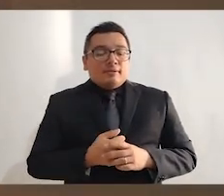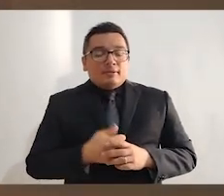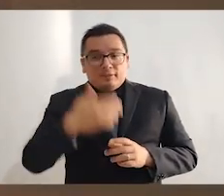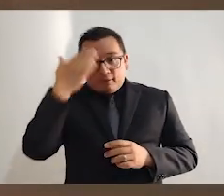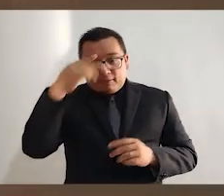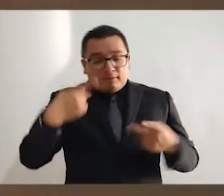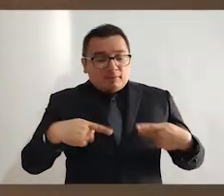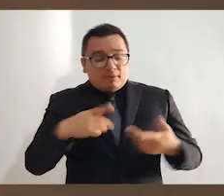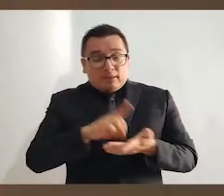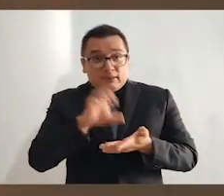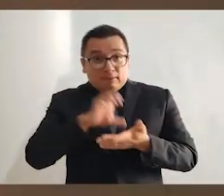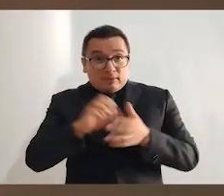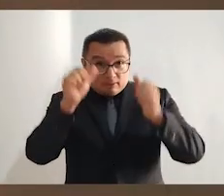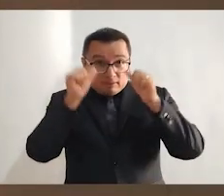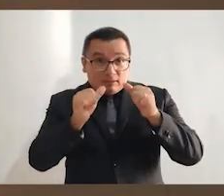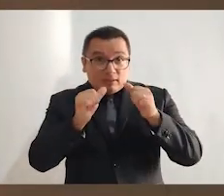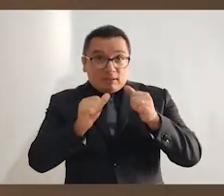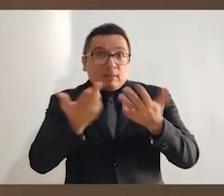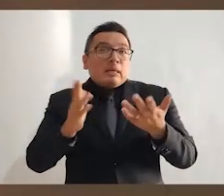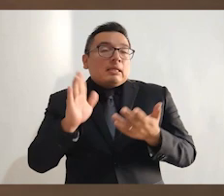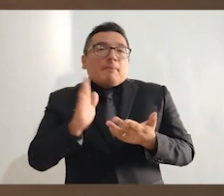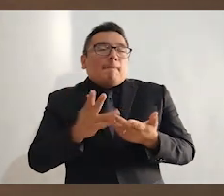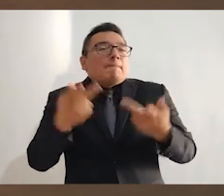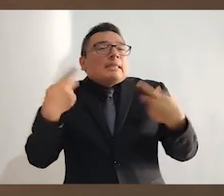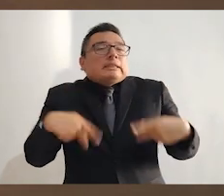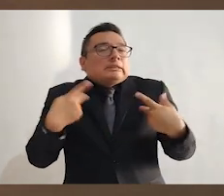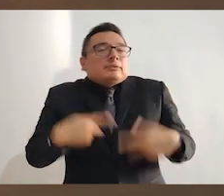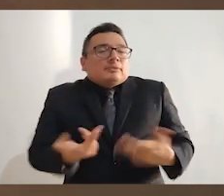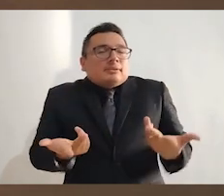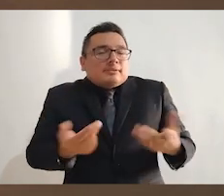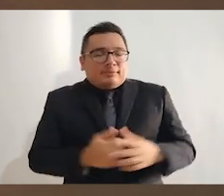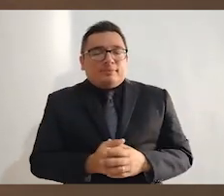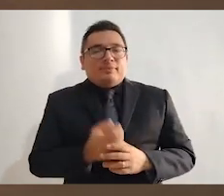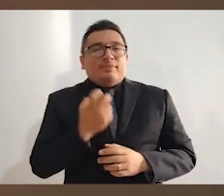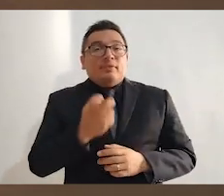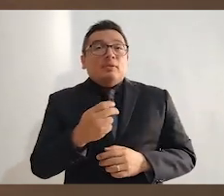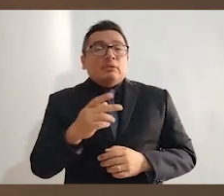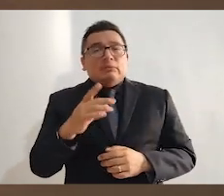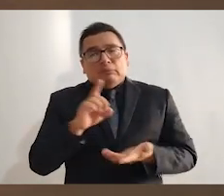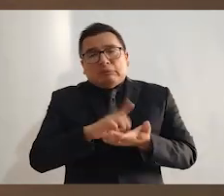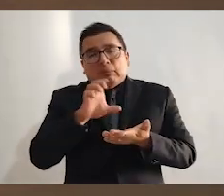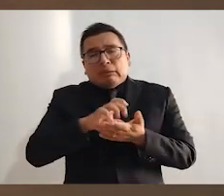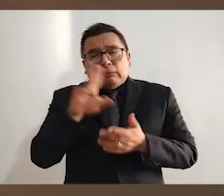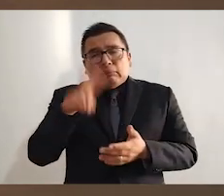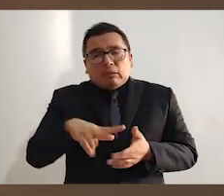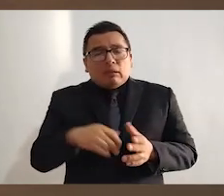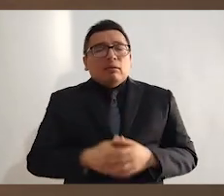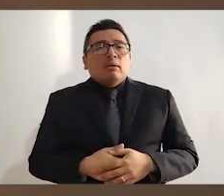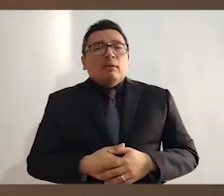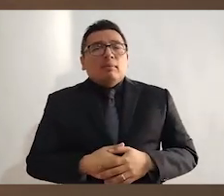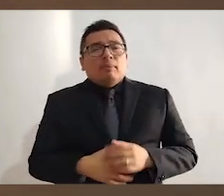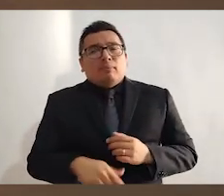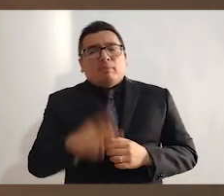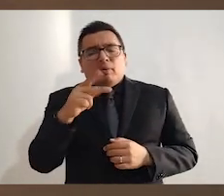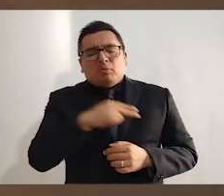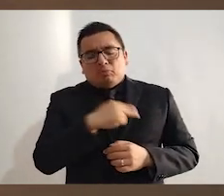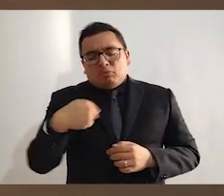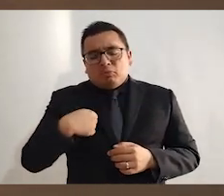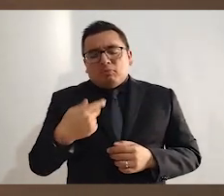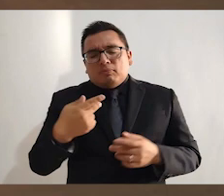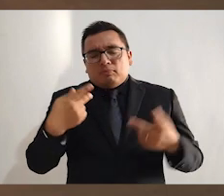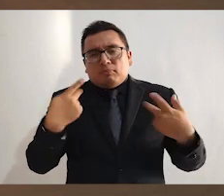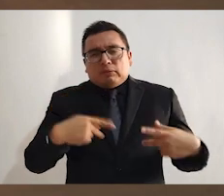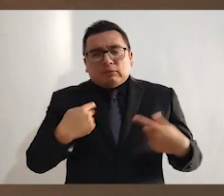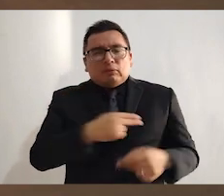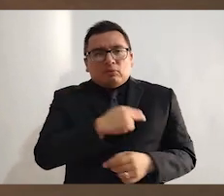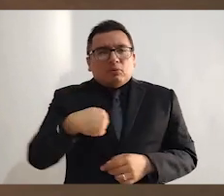las personas con discapacidad visual ante todo son personas. Tenemos una discapacidad de diferente tipo, pero somos personas